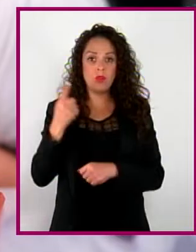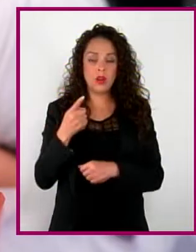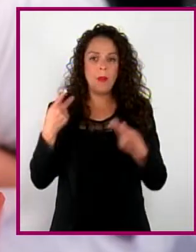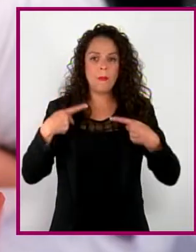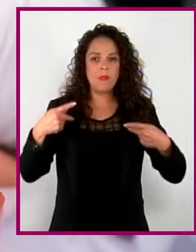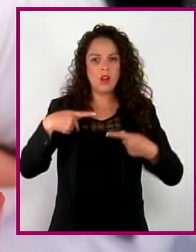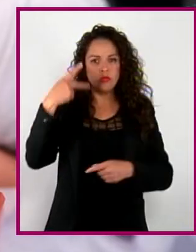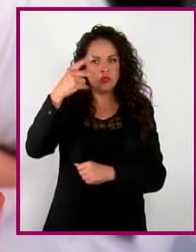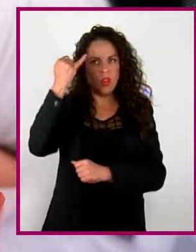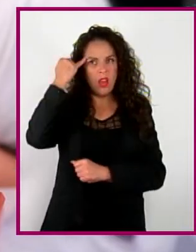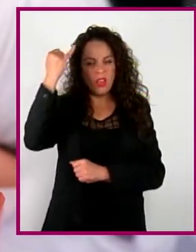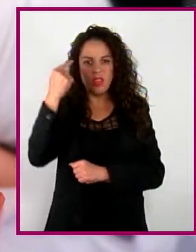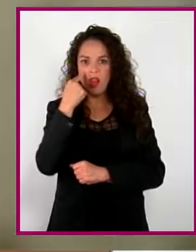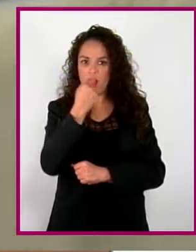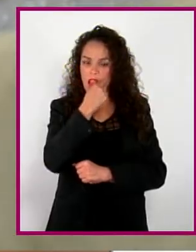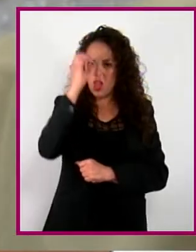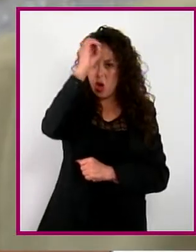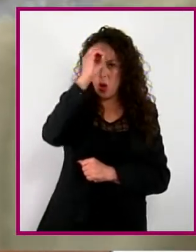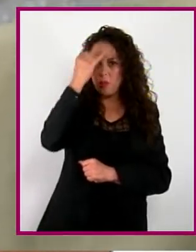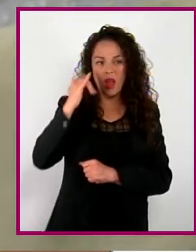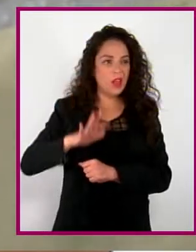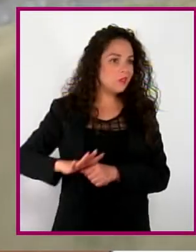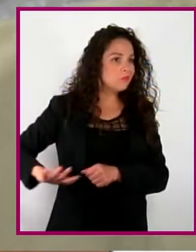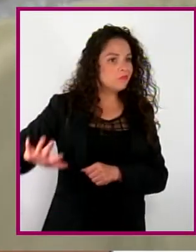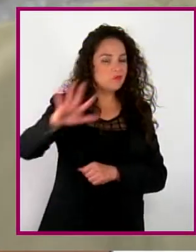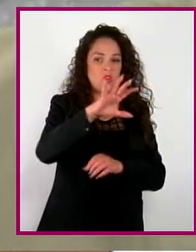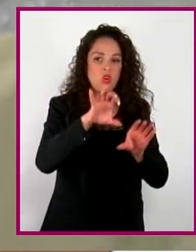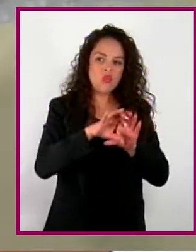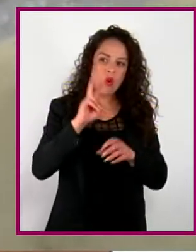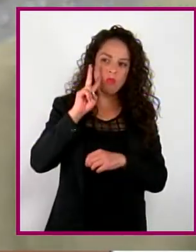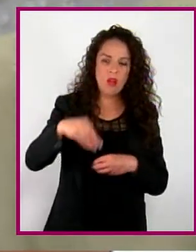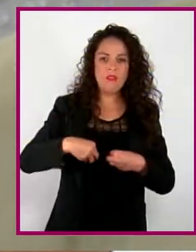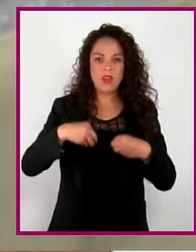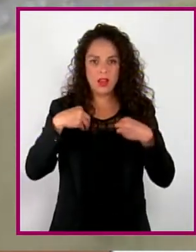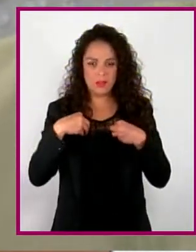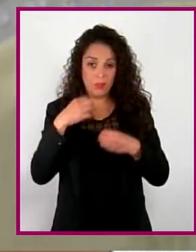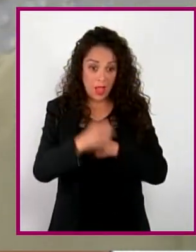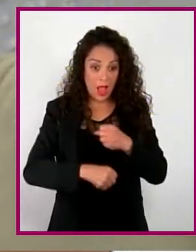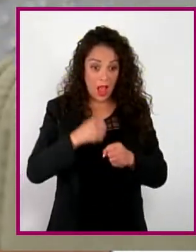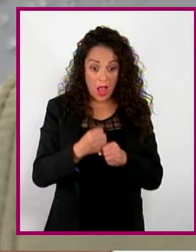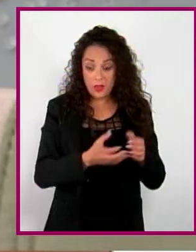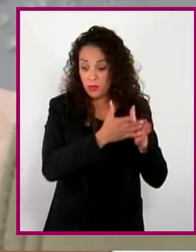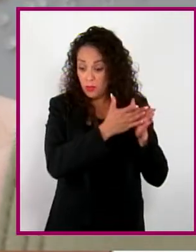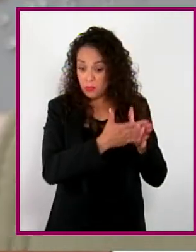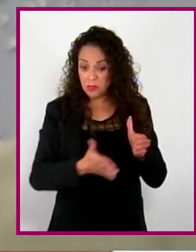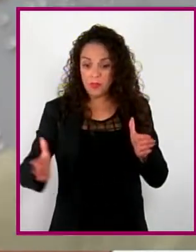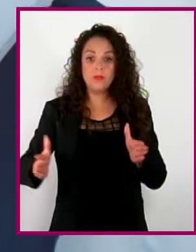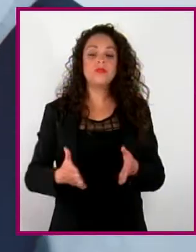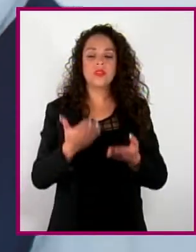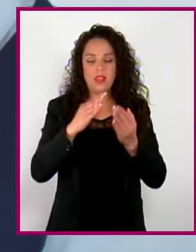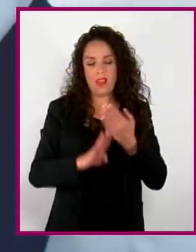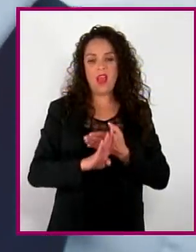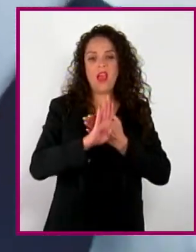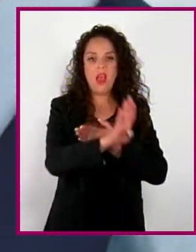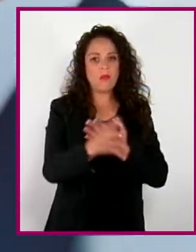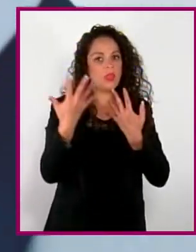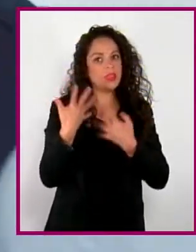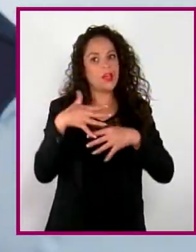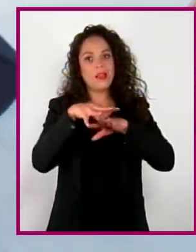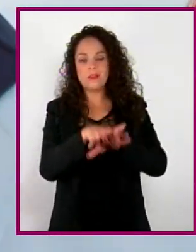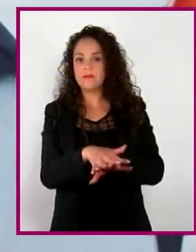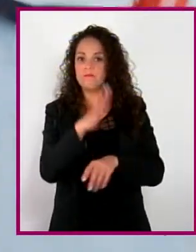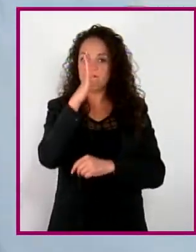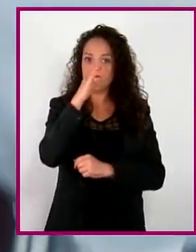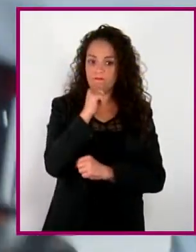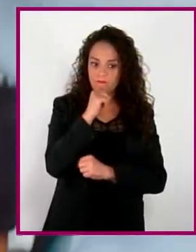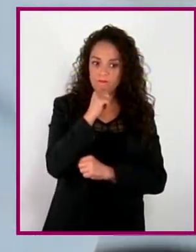percepción, la actitud y el entorno, que en la mayoría de los casos y a lo largo de la historia han evitado la inclusión plena, la participación